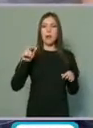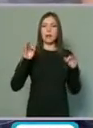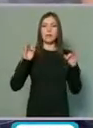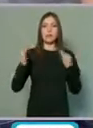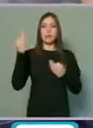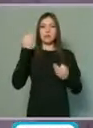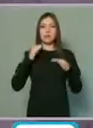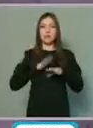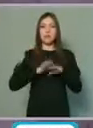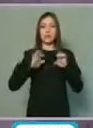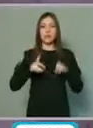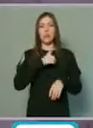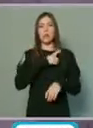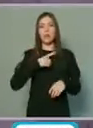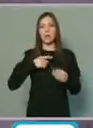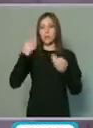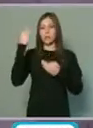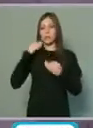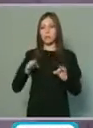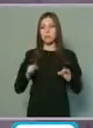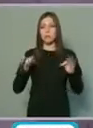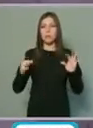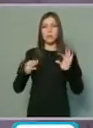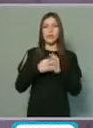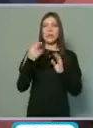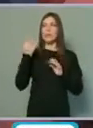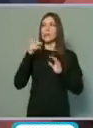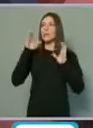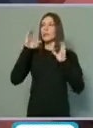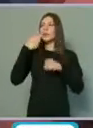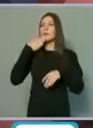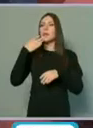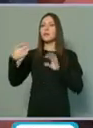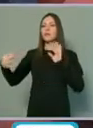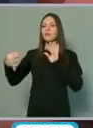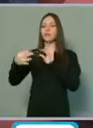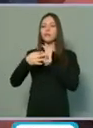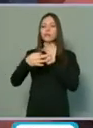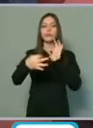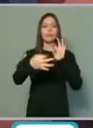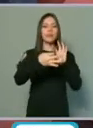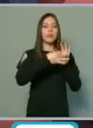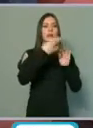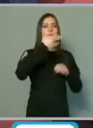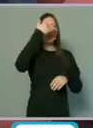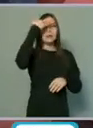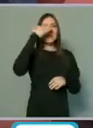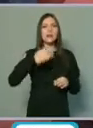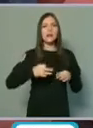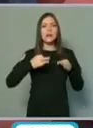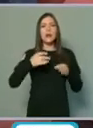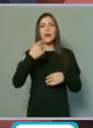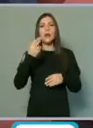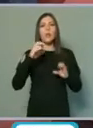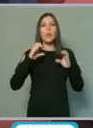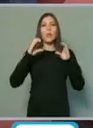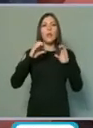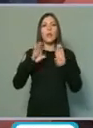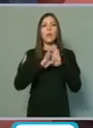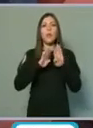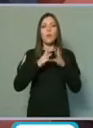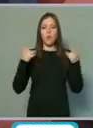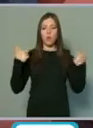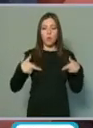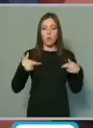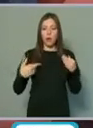mucho más formal. Entonces, hay que homologarnos un poquito, por eso es bien importante tener como mucho cuidado de lo que nosotros estamos comunicando a